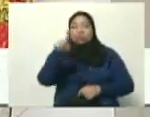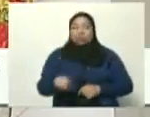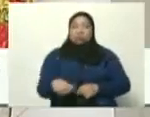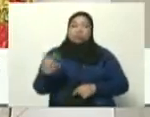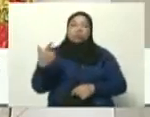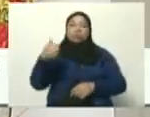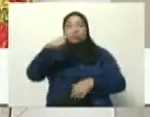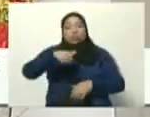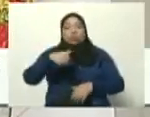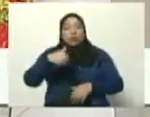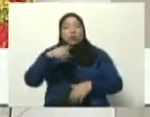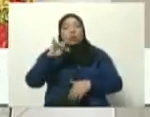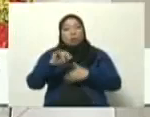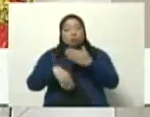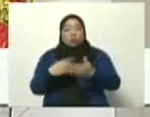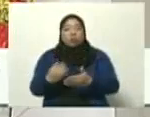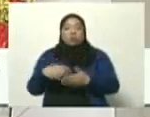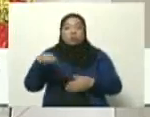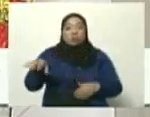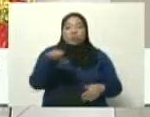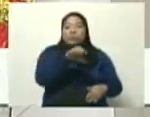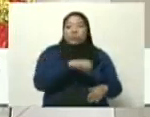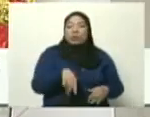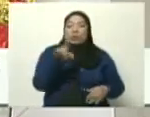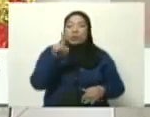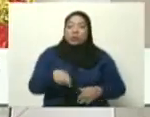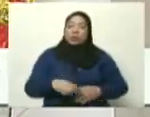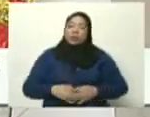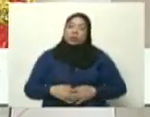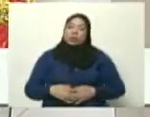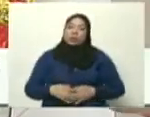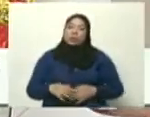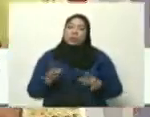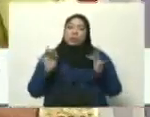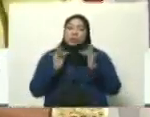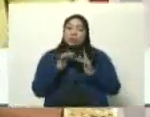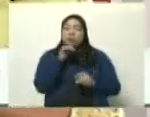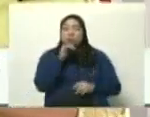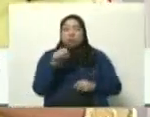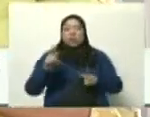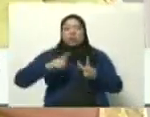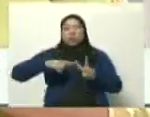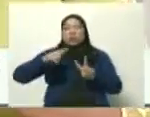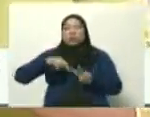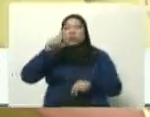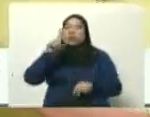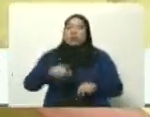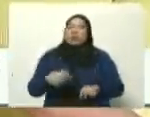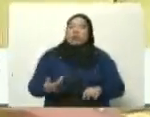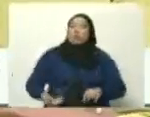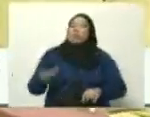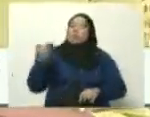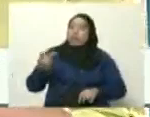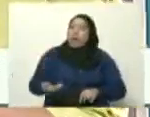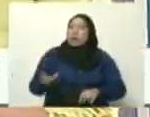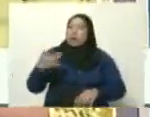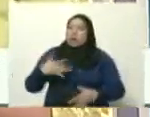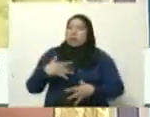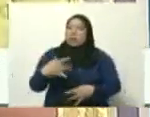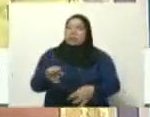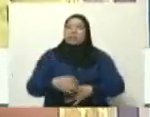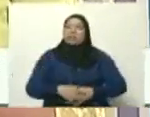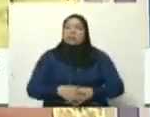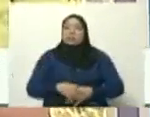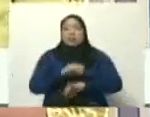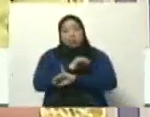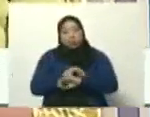estas conmemoraciones del Bicentenario a nivel continental. Es así, y con este contenido historiográfico que tú nos muestras, además bastante interesante, ya